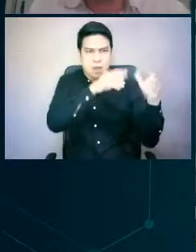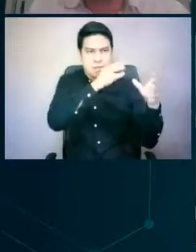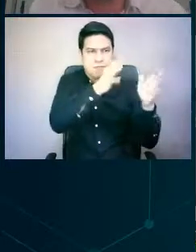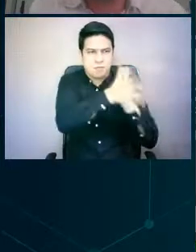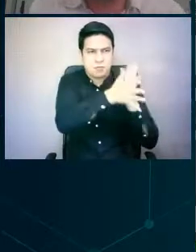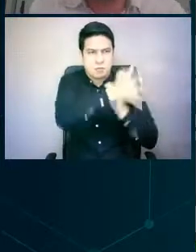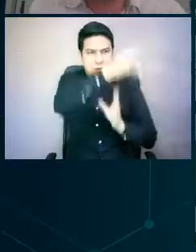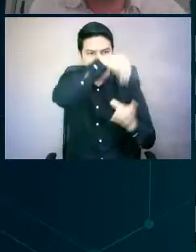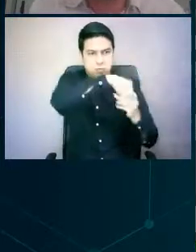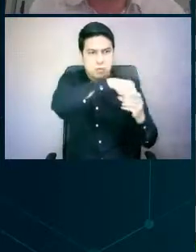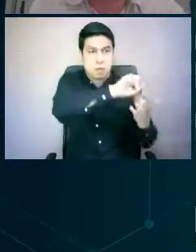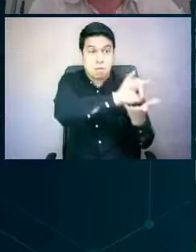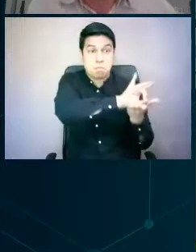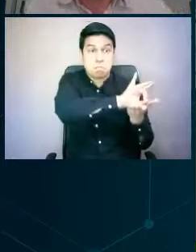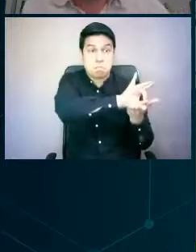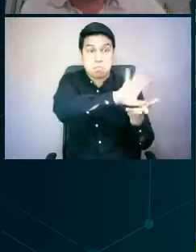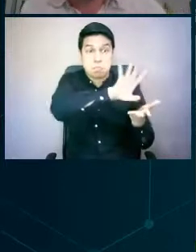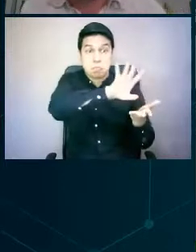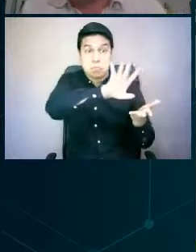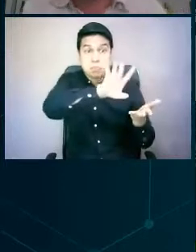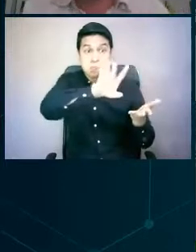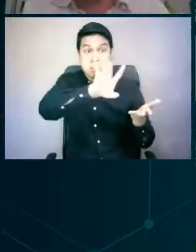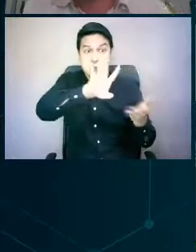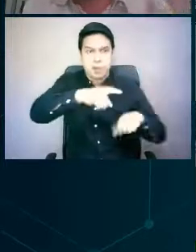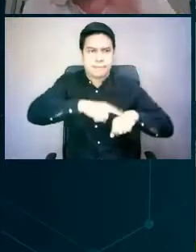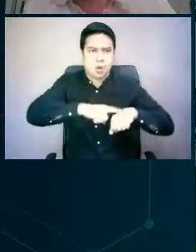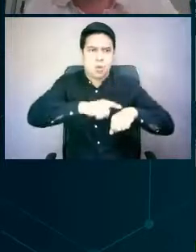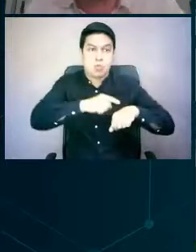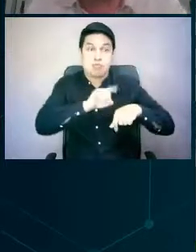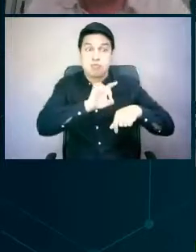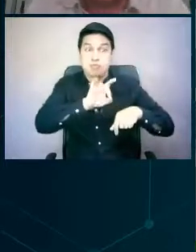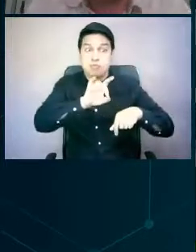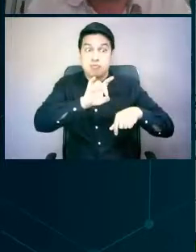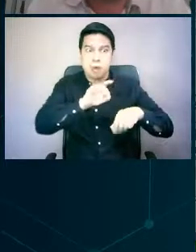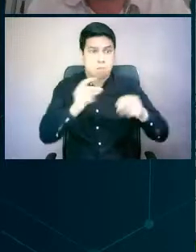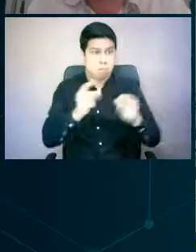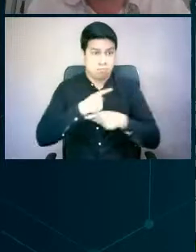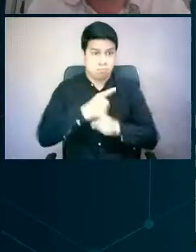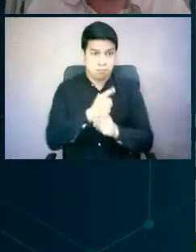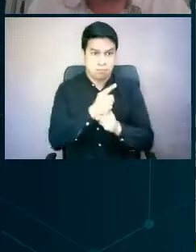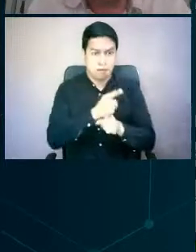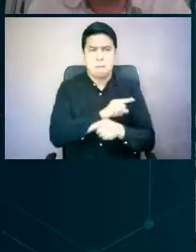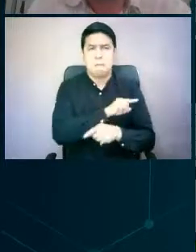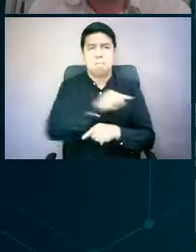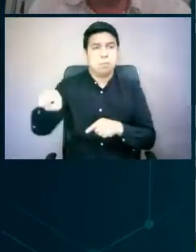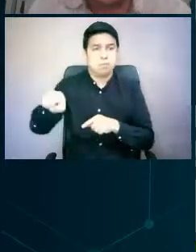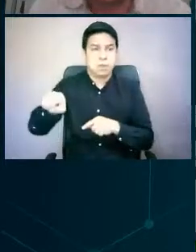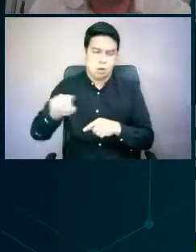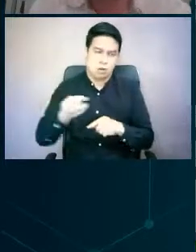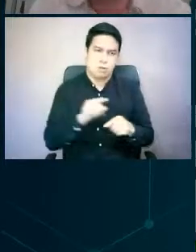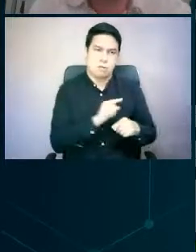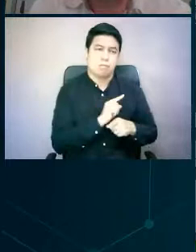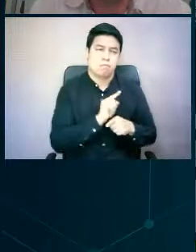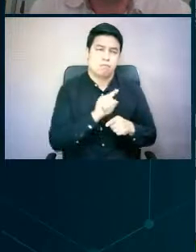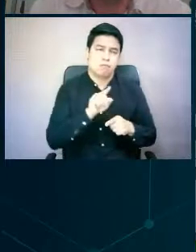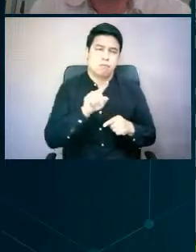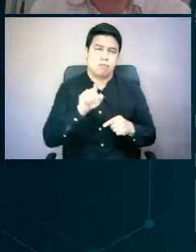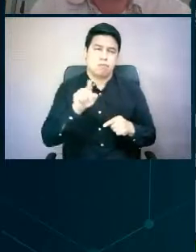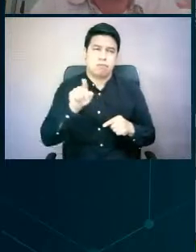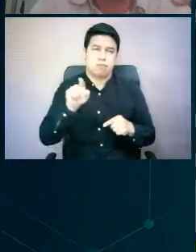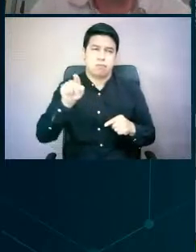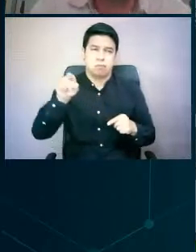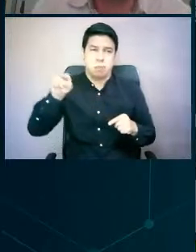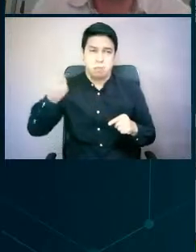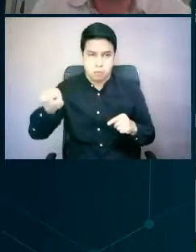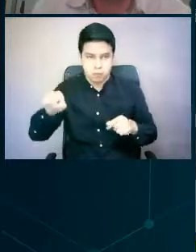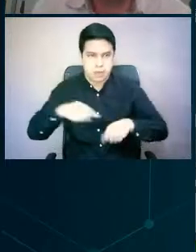A se envía el paquete en el tiempo T0. Ese paquete no llega instantáneamente al extremo B, sino que va a llegar en el tiempo T1.